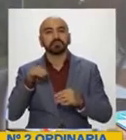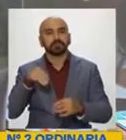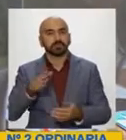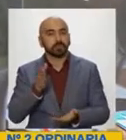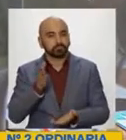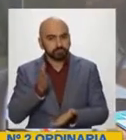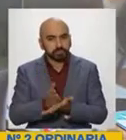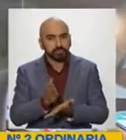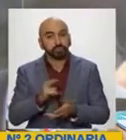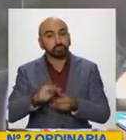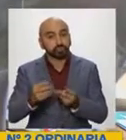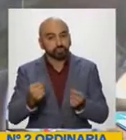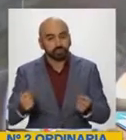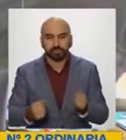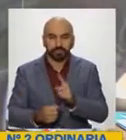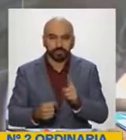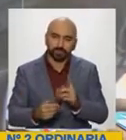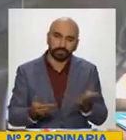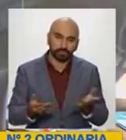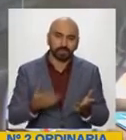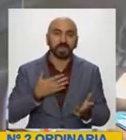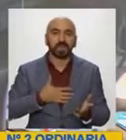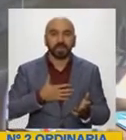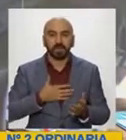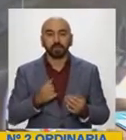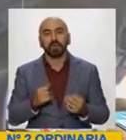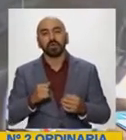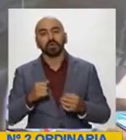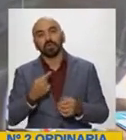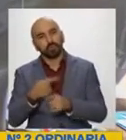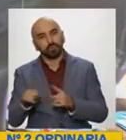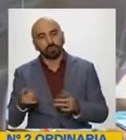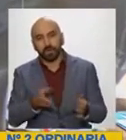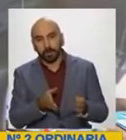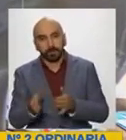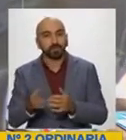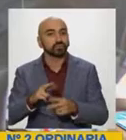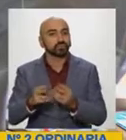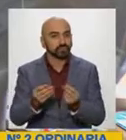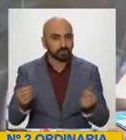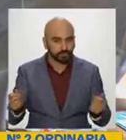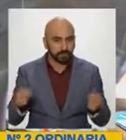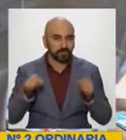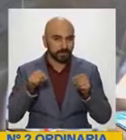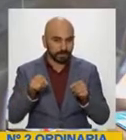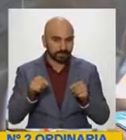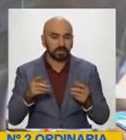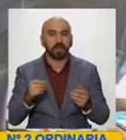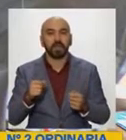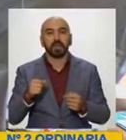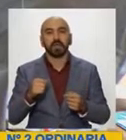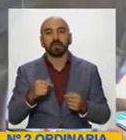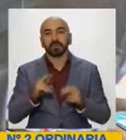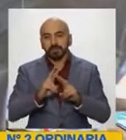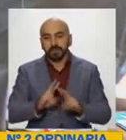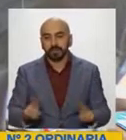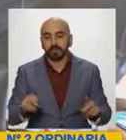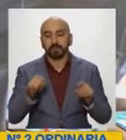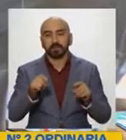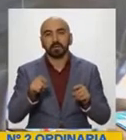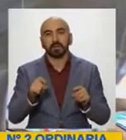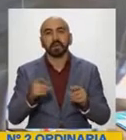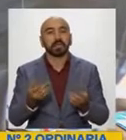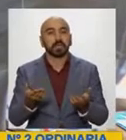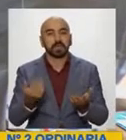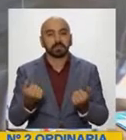ordenada. Todos queremos que la migración sea posible. En un contexto, además, en el que se necesita